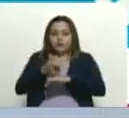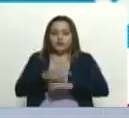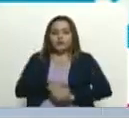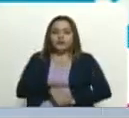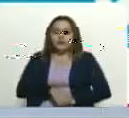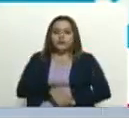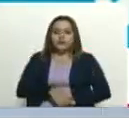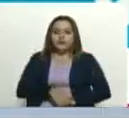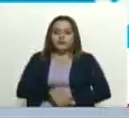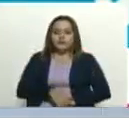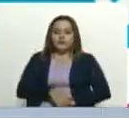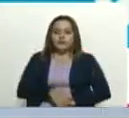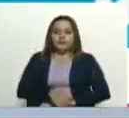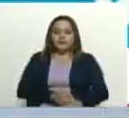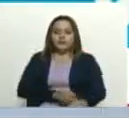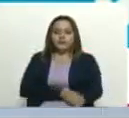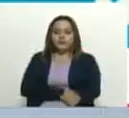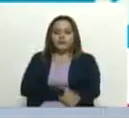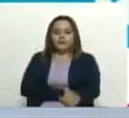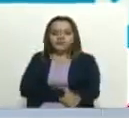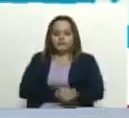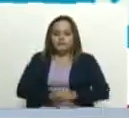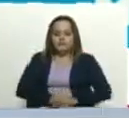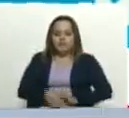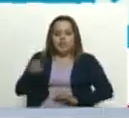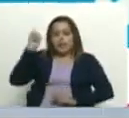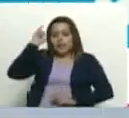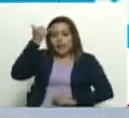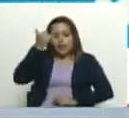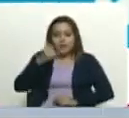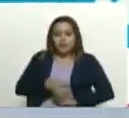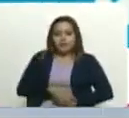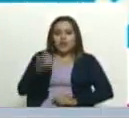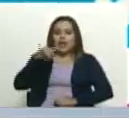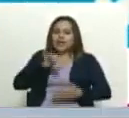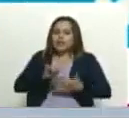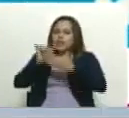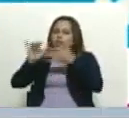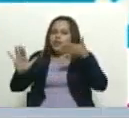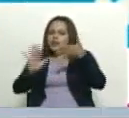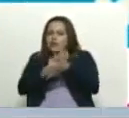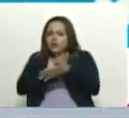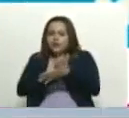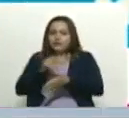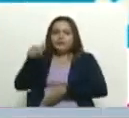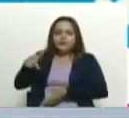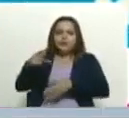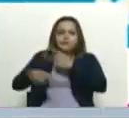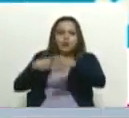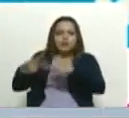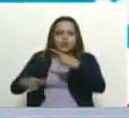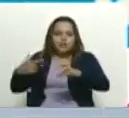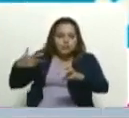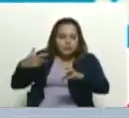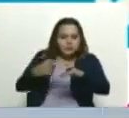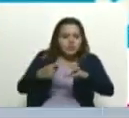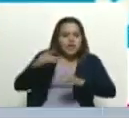Bueno, el Yaracuy ha sido vanguardia en la aplicación de las células